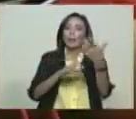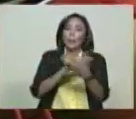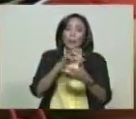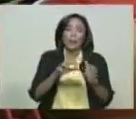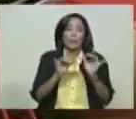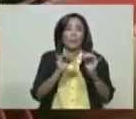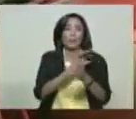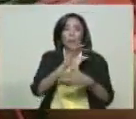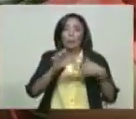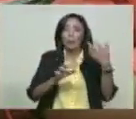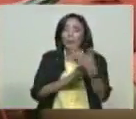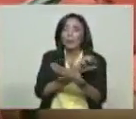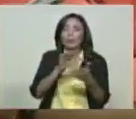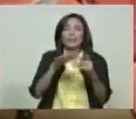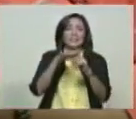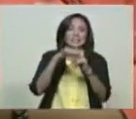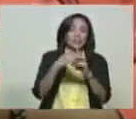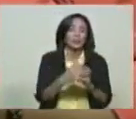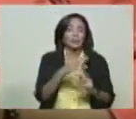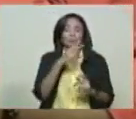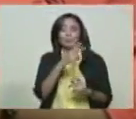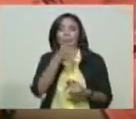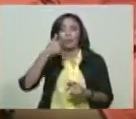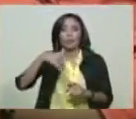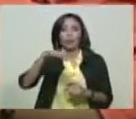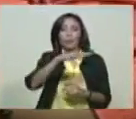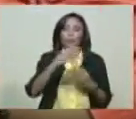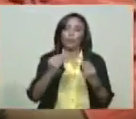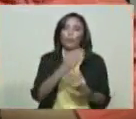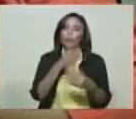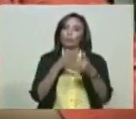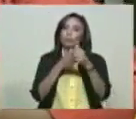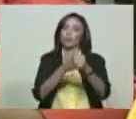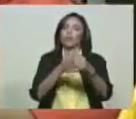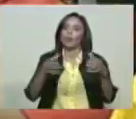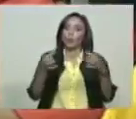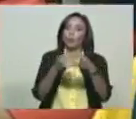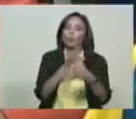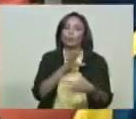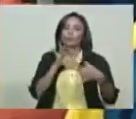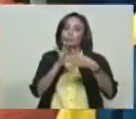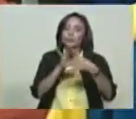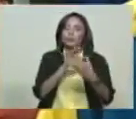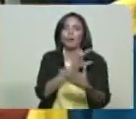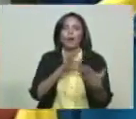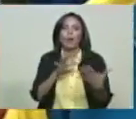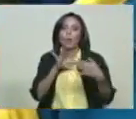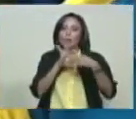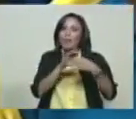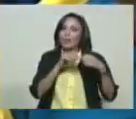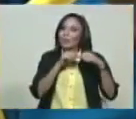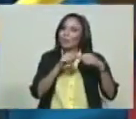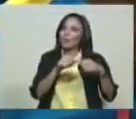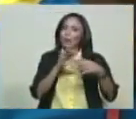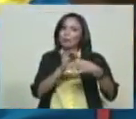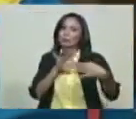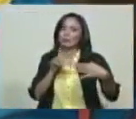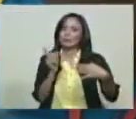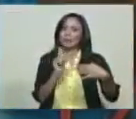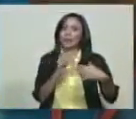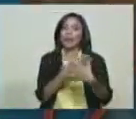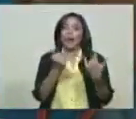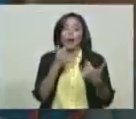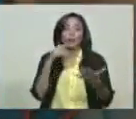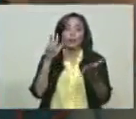pueblos por eso nosotros tenemos que ir a una dirección colectiva más cohesionada estoy de acuerdo que han aprobado el alto